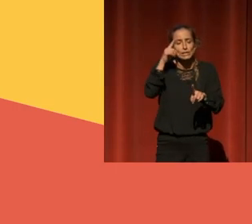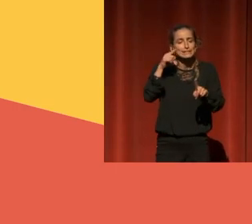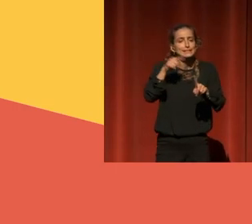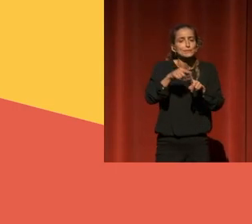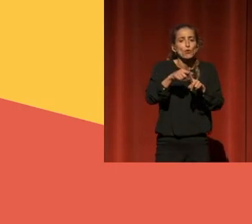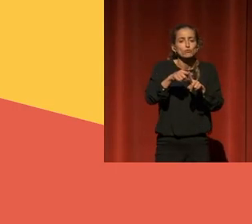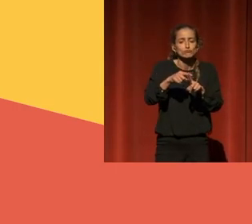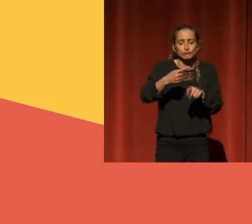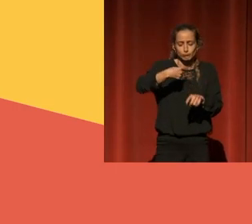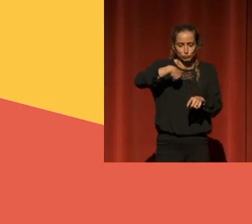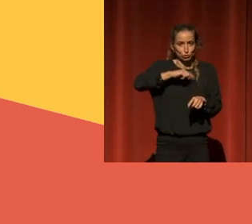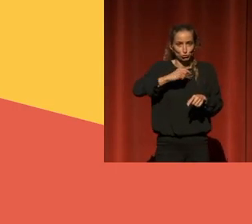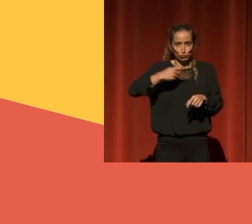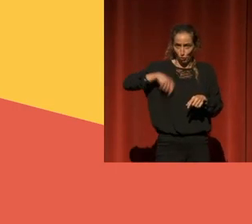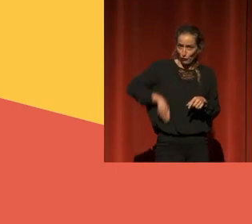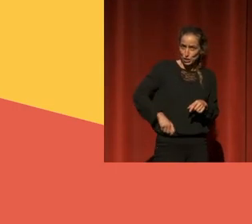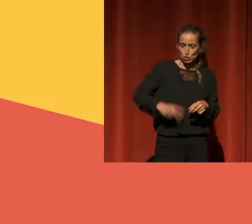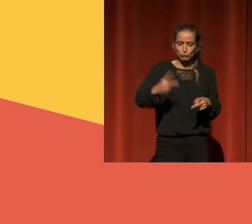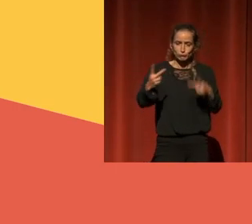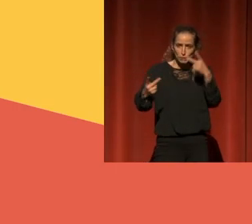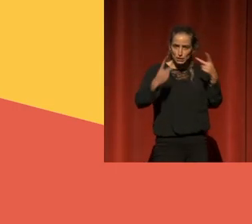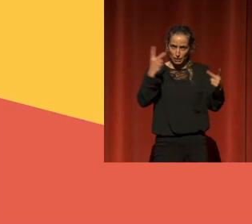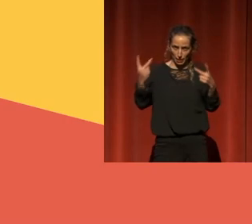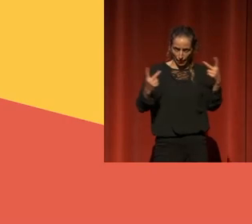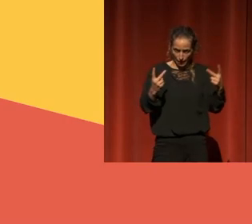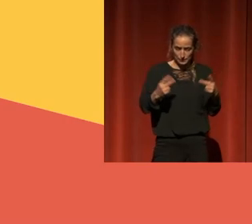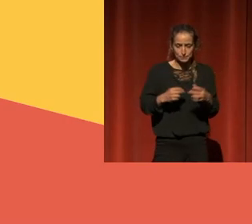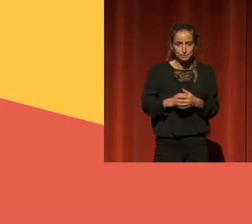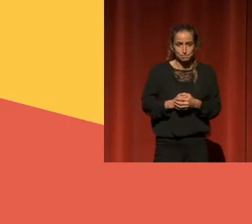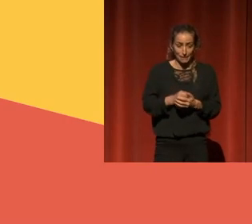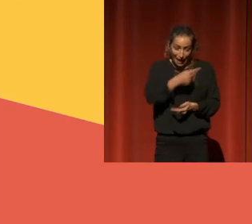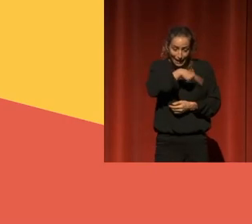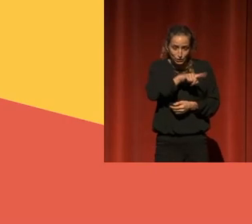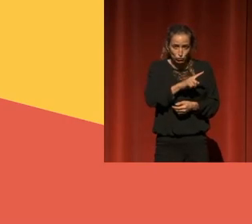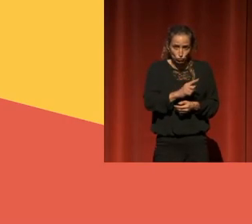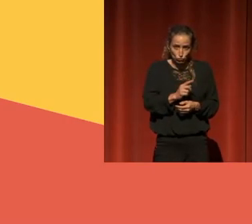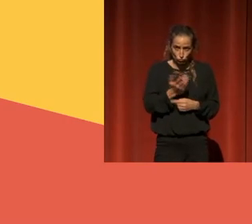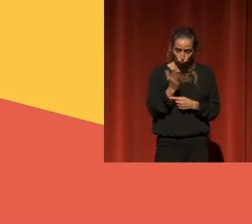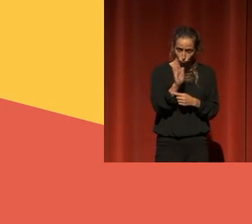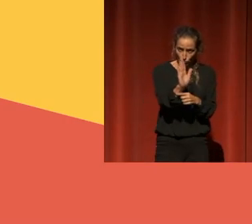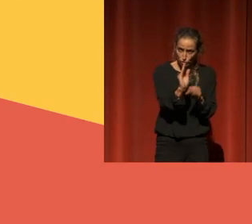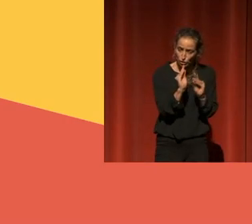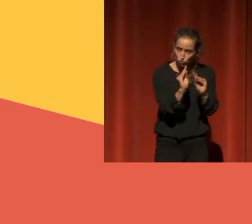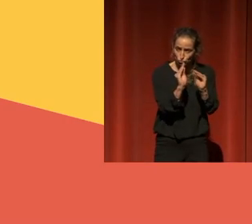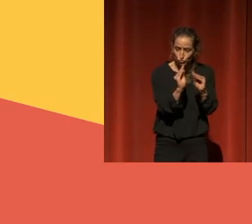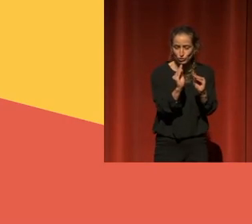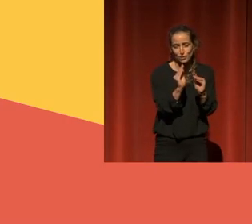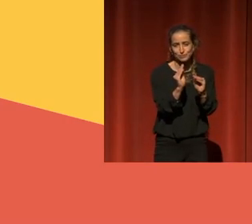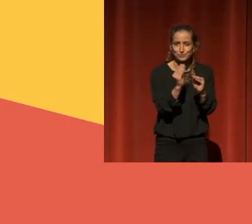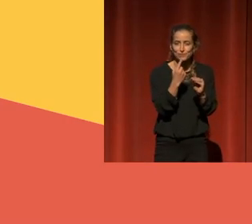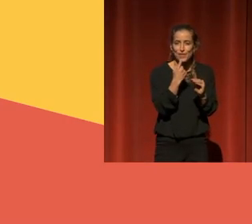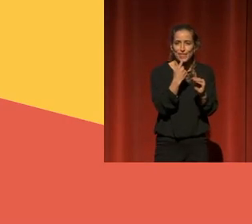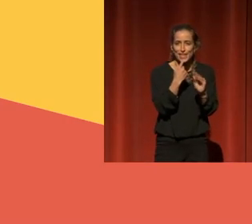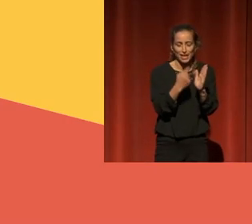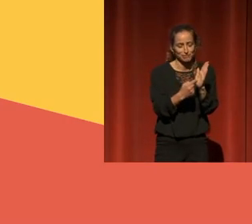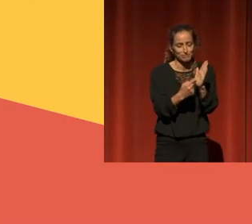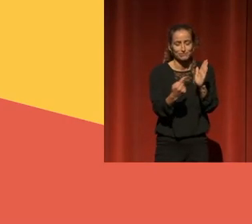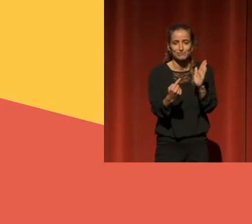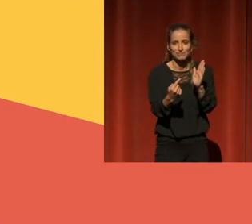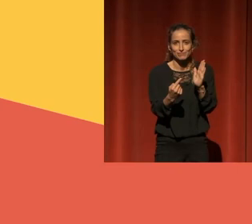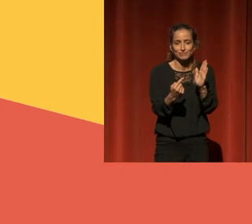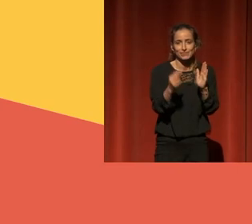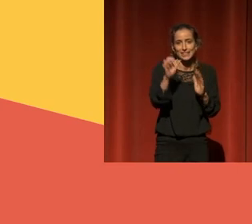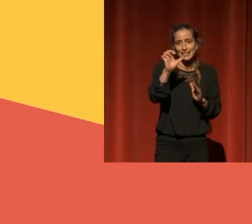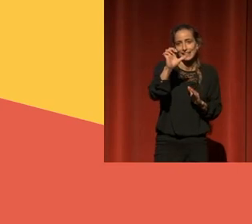nuestra profesión y en su propuesta ellos hacían referencia a e segura